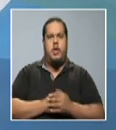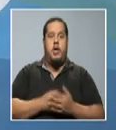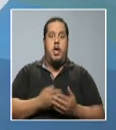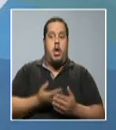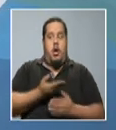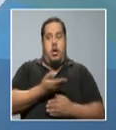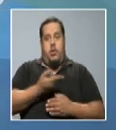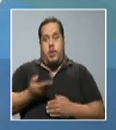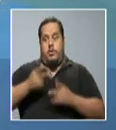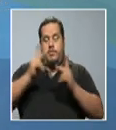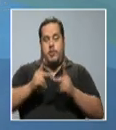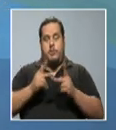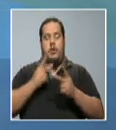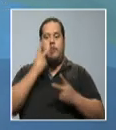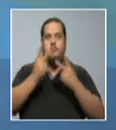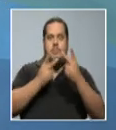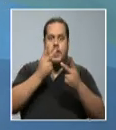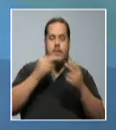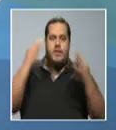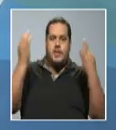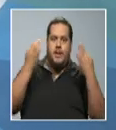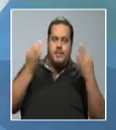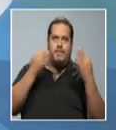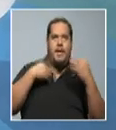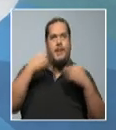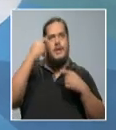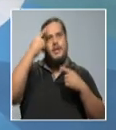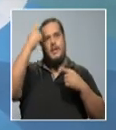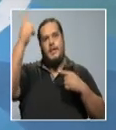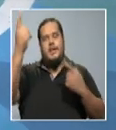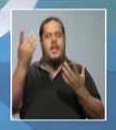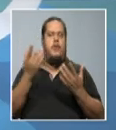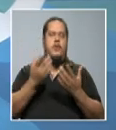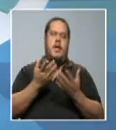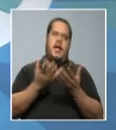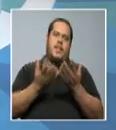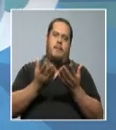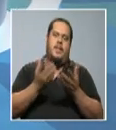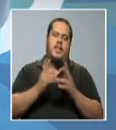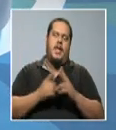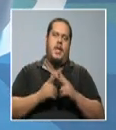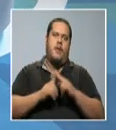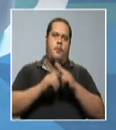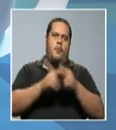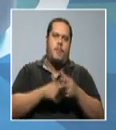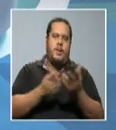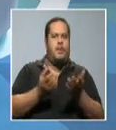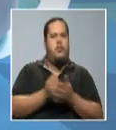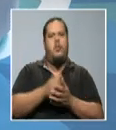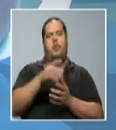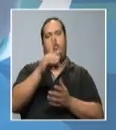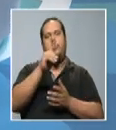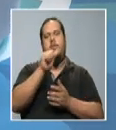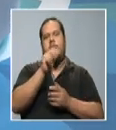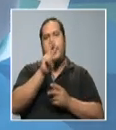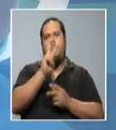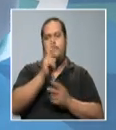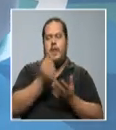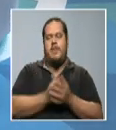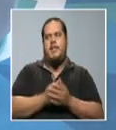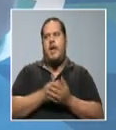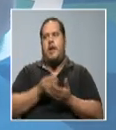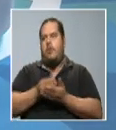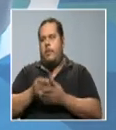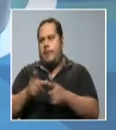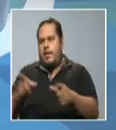este tipo de ferias van ilusionadas pensando que van a ser candidatos para algún crédito, ya sea compra de vivienda, compra de lotes, sin embargo se topan muchas veces